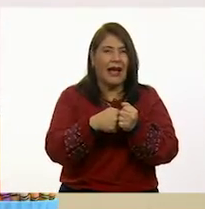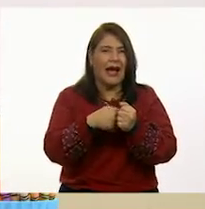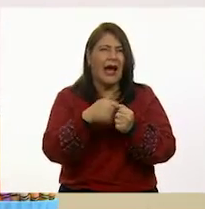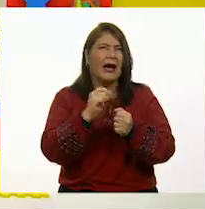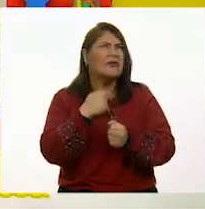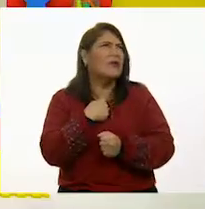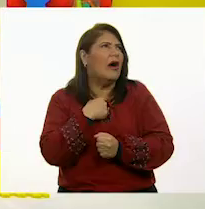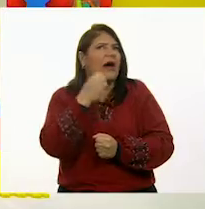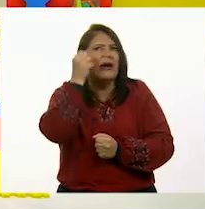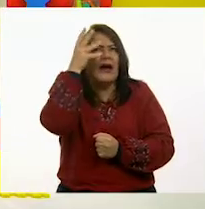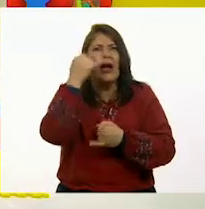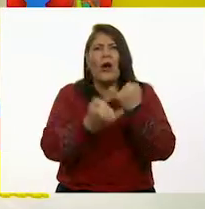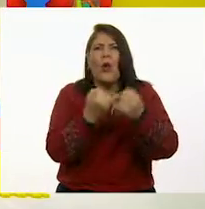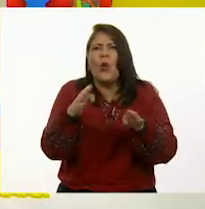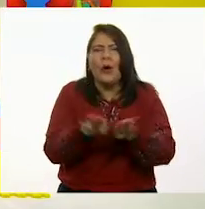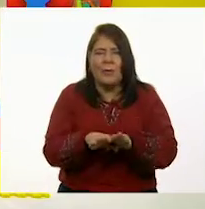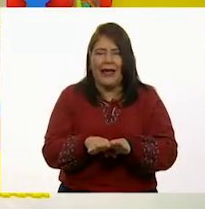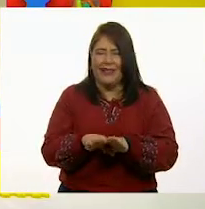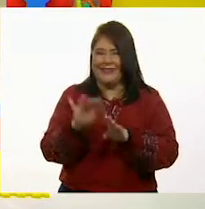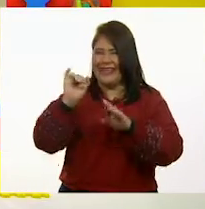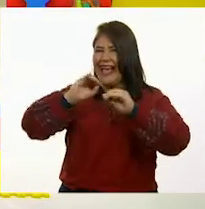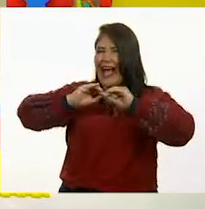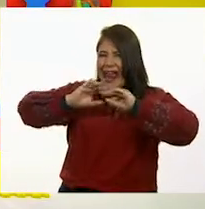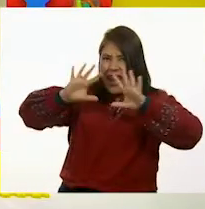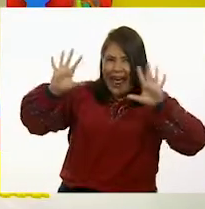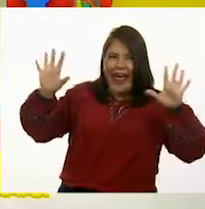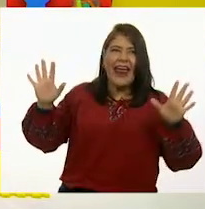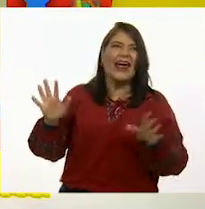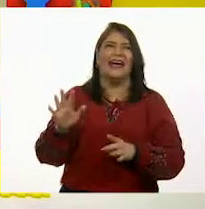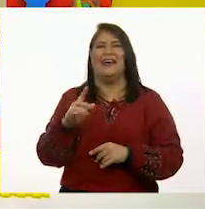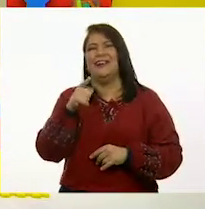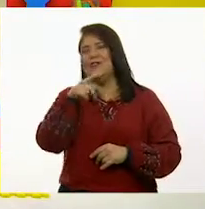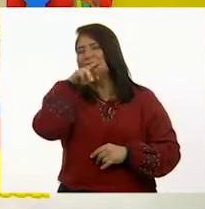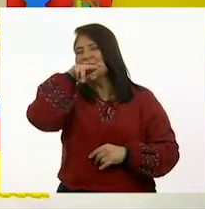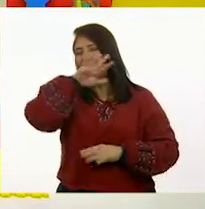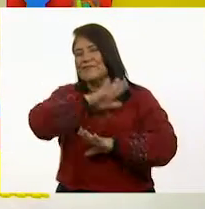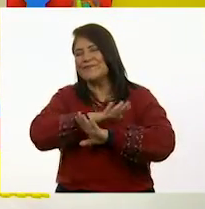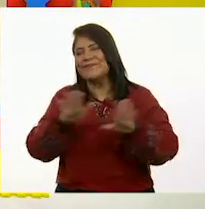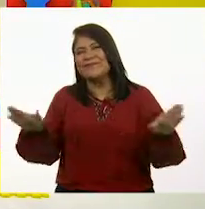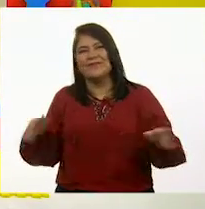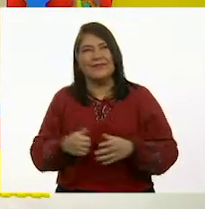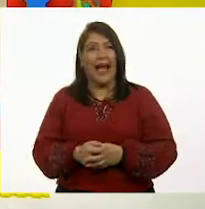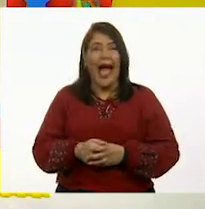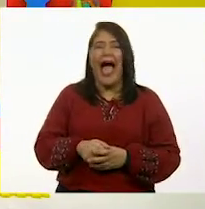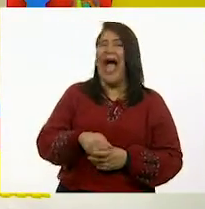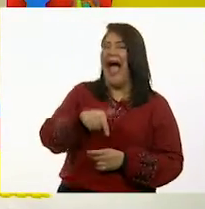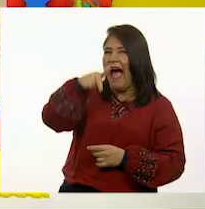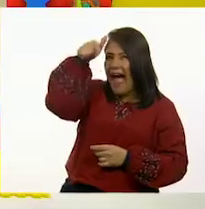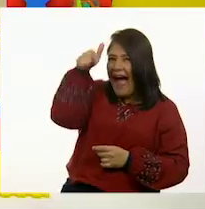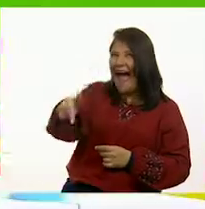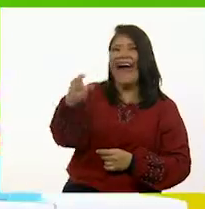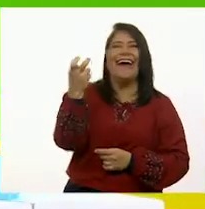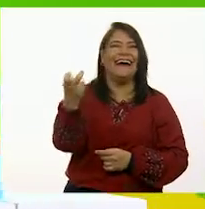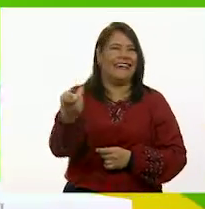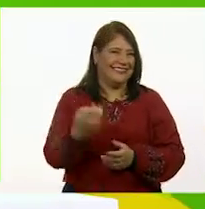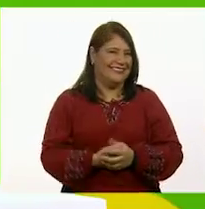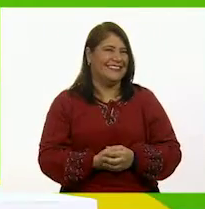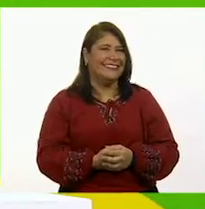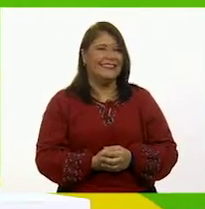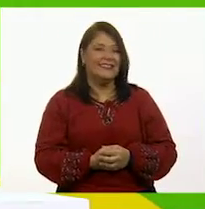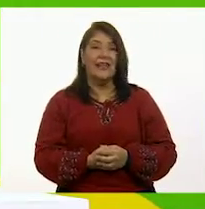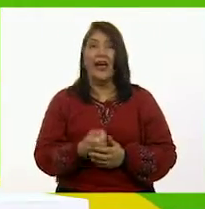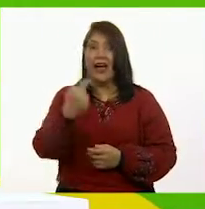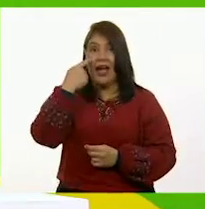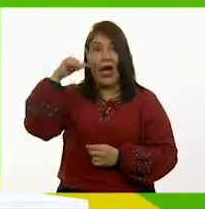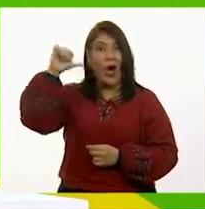juega? ¡Claro que sí, Sohar! ¡No te preocupes! ¡Ahí estabas, eh!